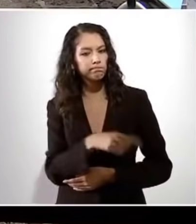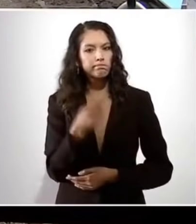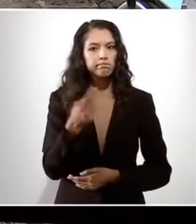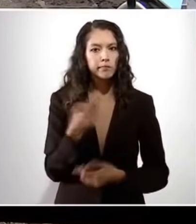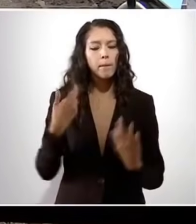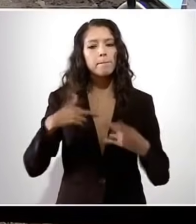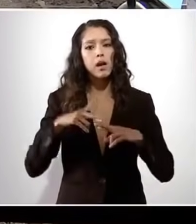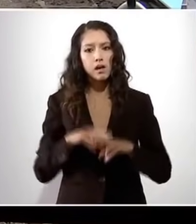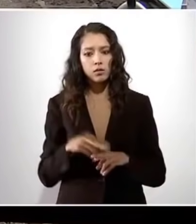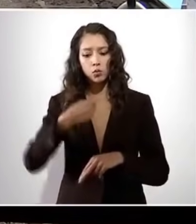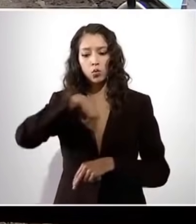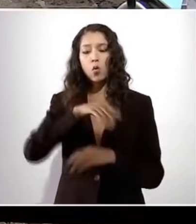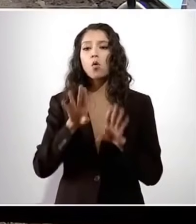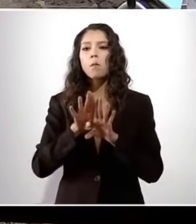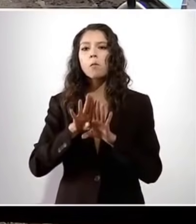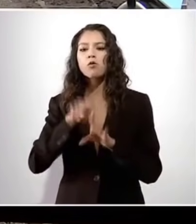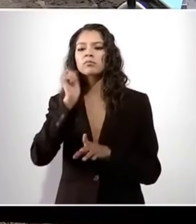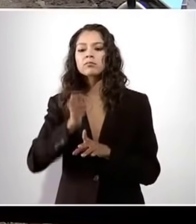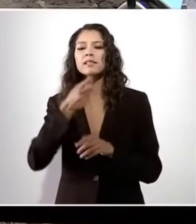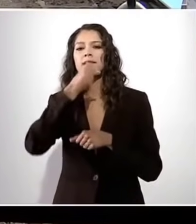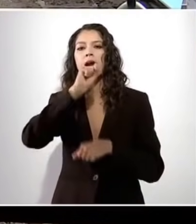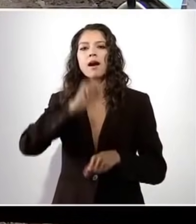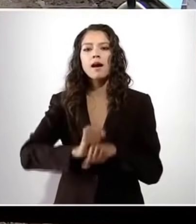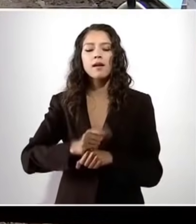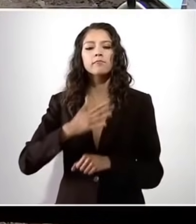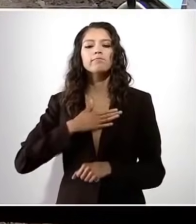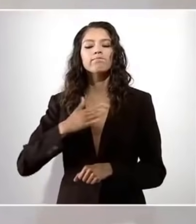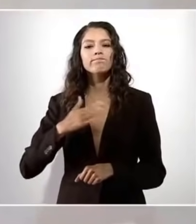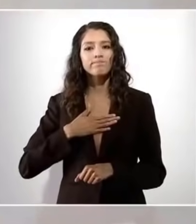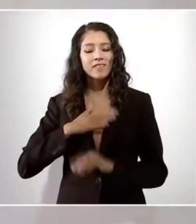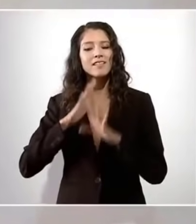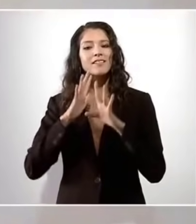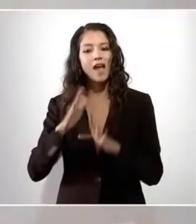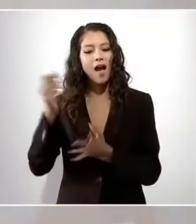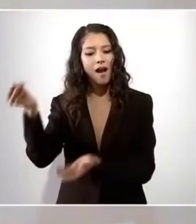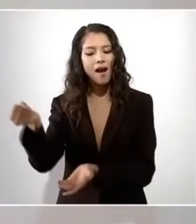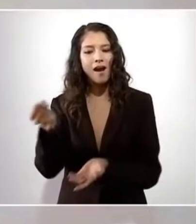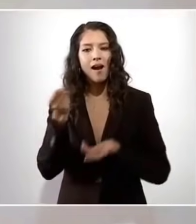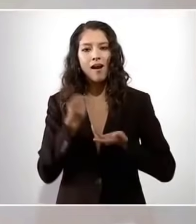como secretaría tenemos todo el recurso ya